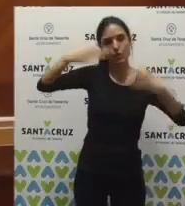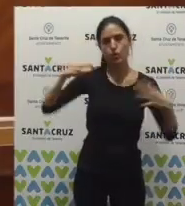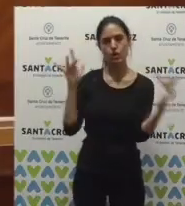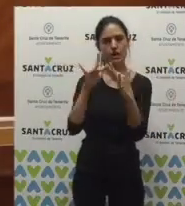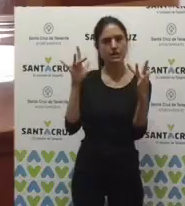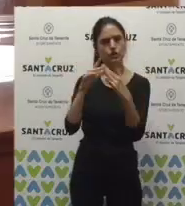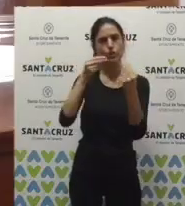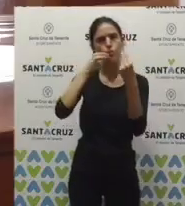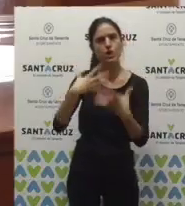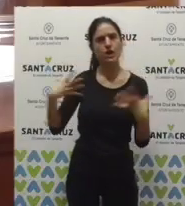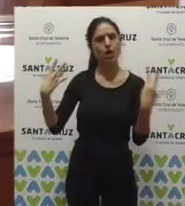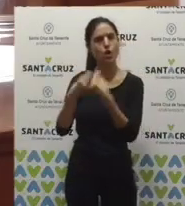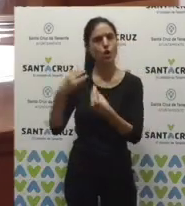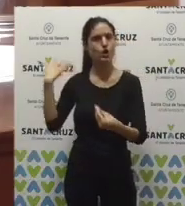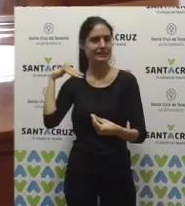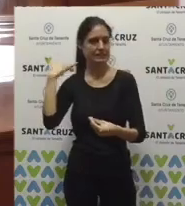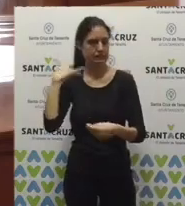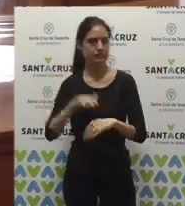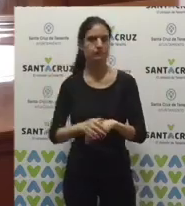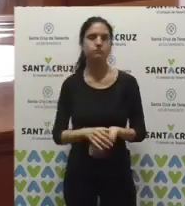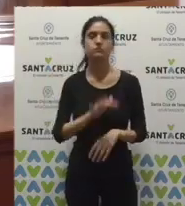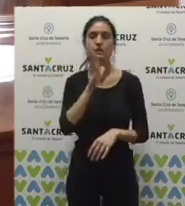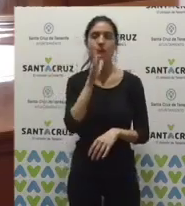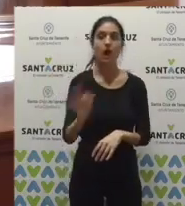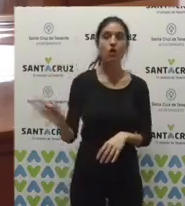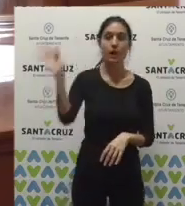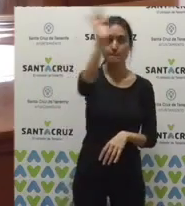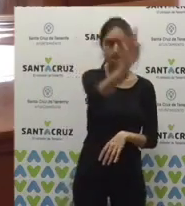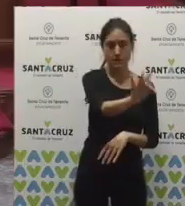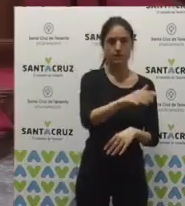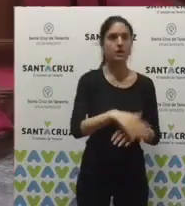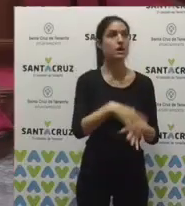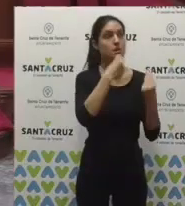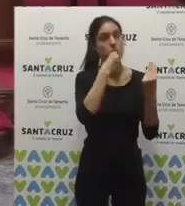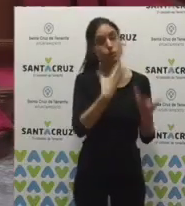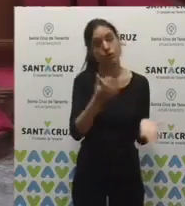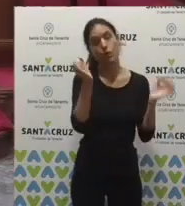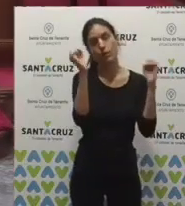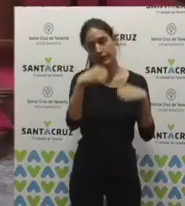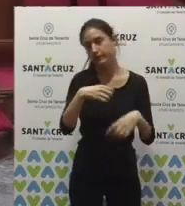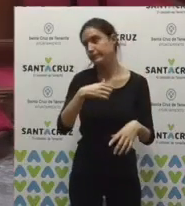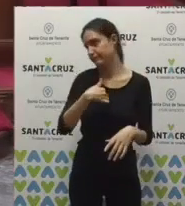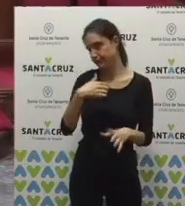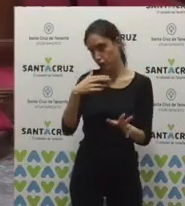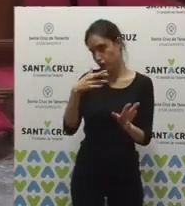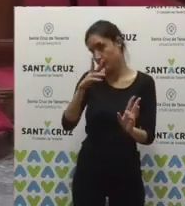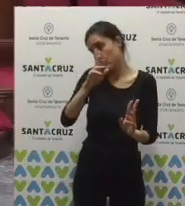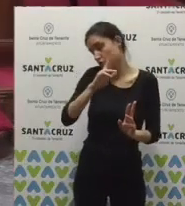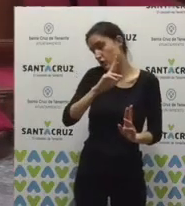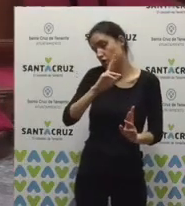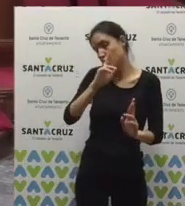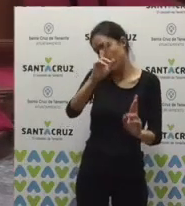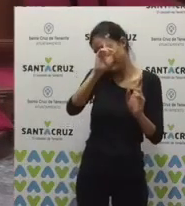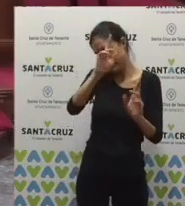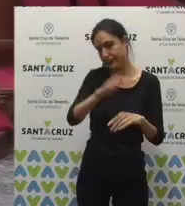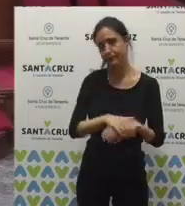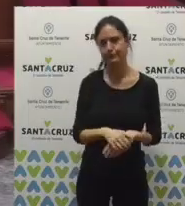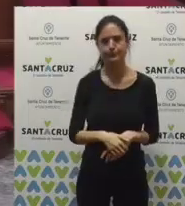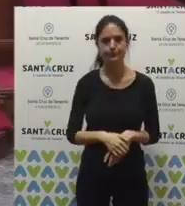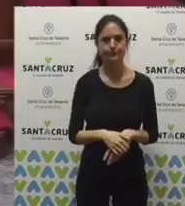oportunidad de preguntárselo tiene usted la palabra bueno vale no esperaba menos de